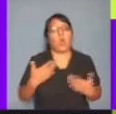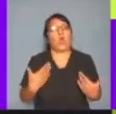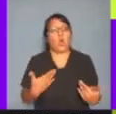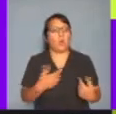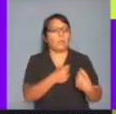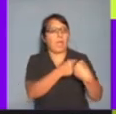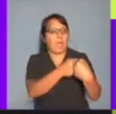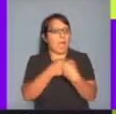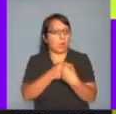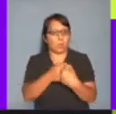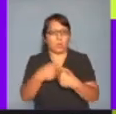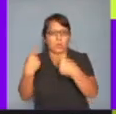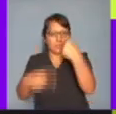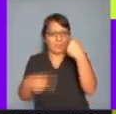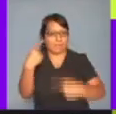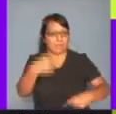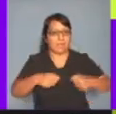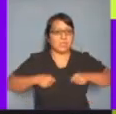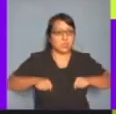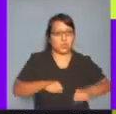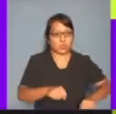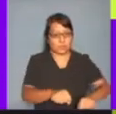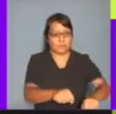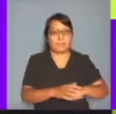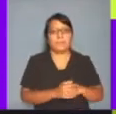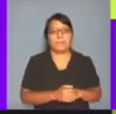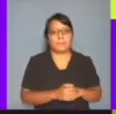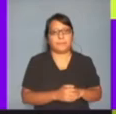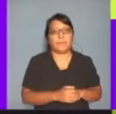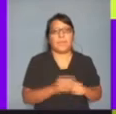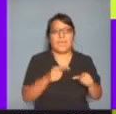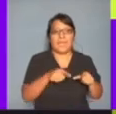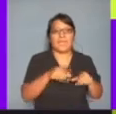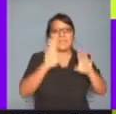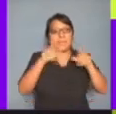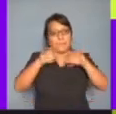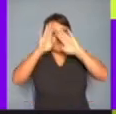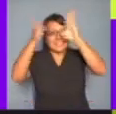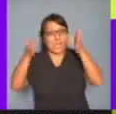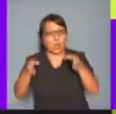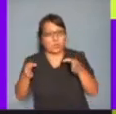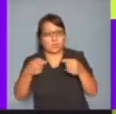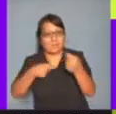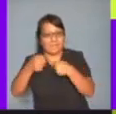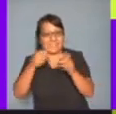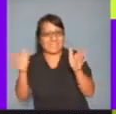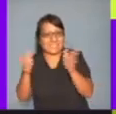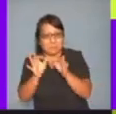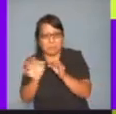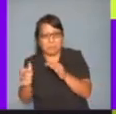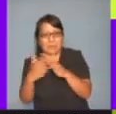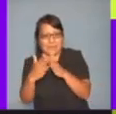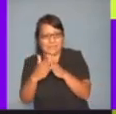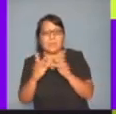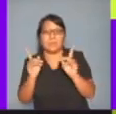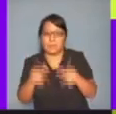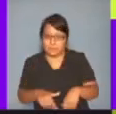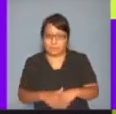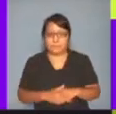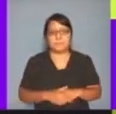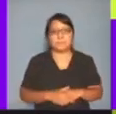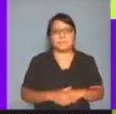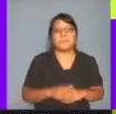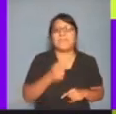los diferentes súper. Hacemos con los súper y hacemos con los negocios chicos también. Porque queremos que los negocios chicos